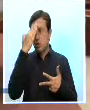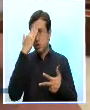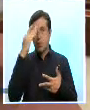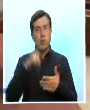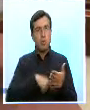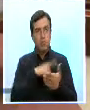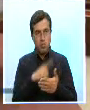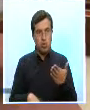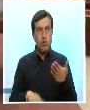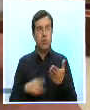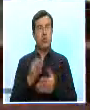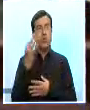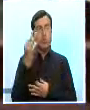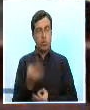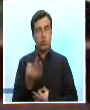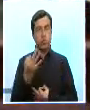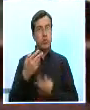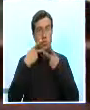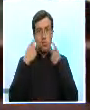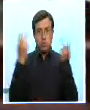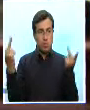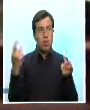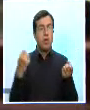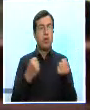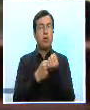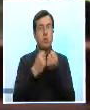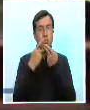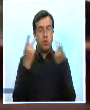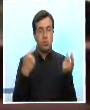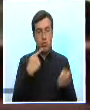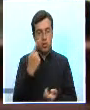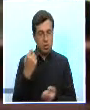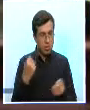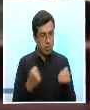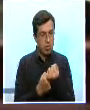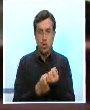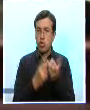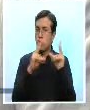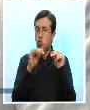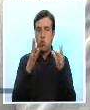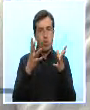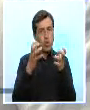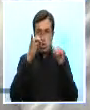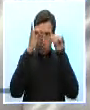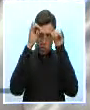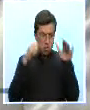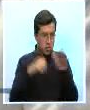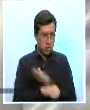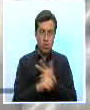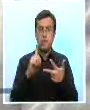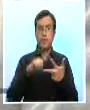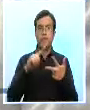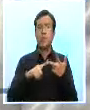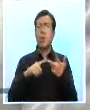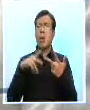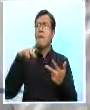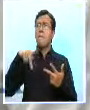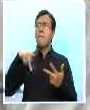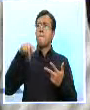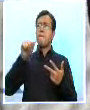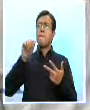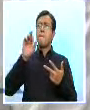por pronunciamiento de carácter popular incluso con el apoyo del pueblo Catalán de no desarrollar corridas de toros y por ejemplo lo que pasa en